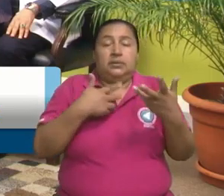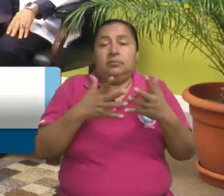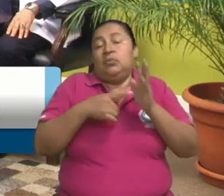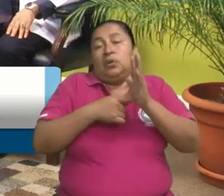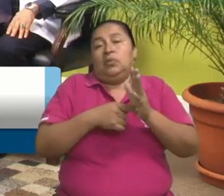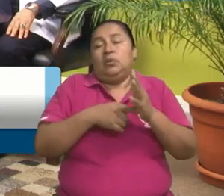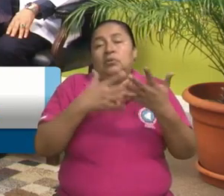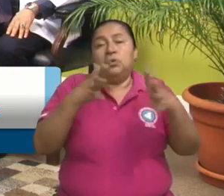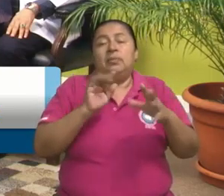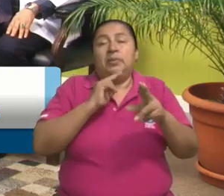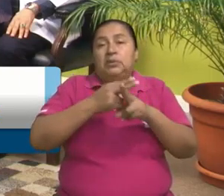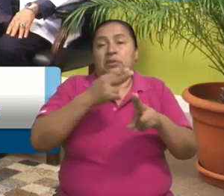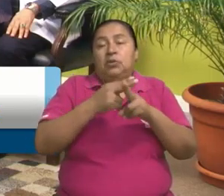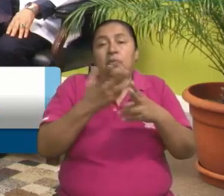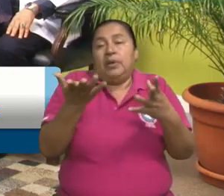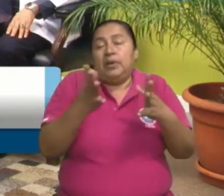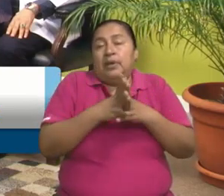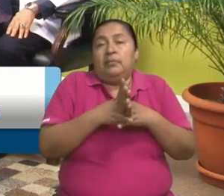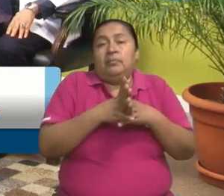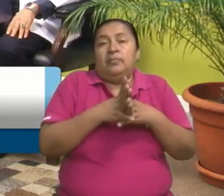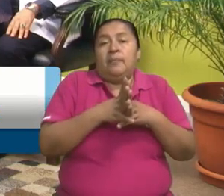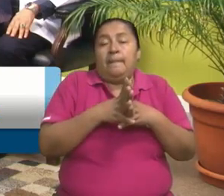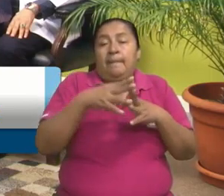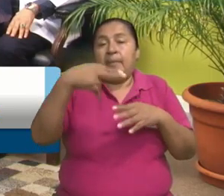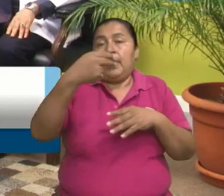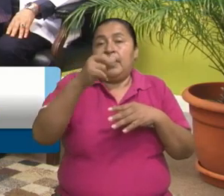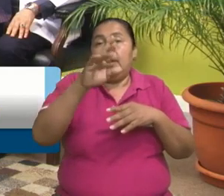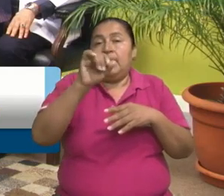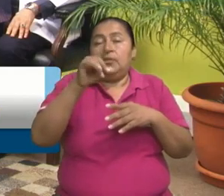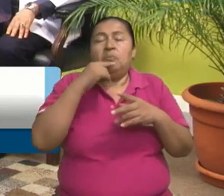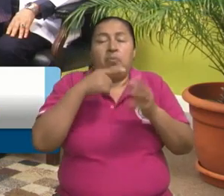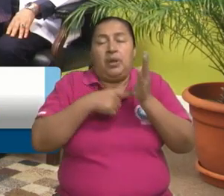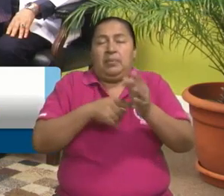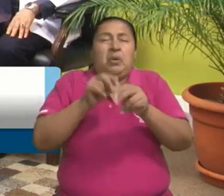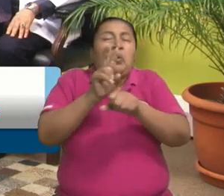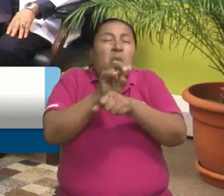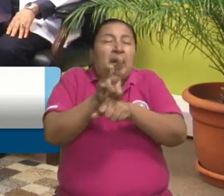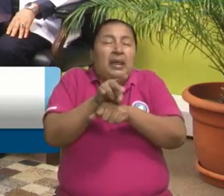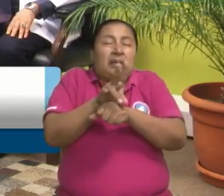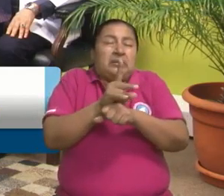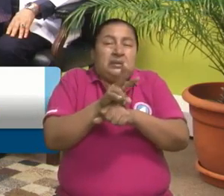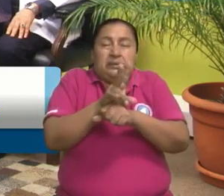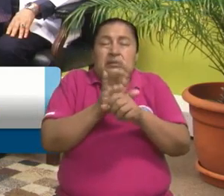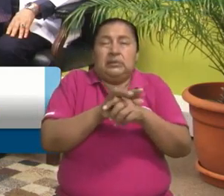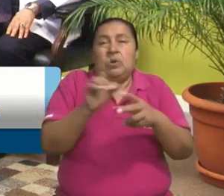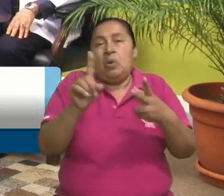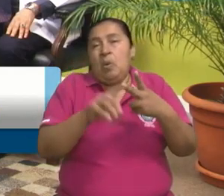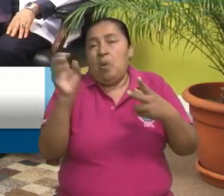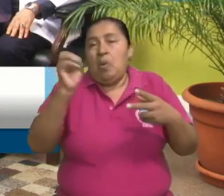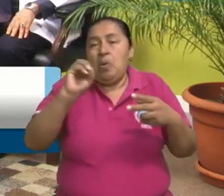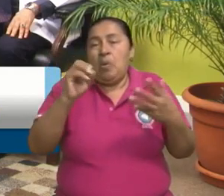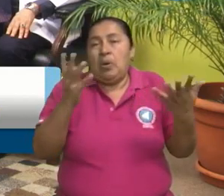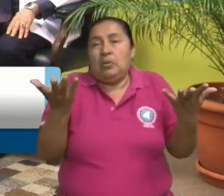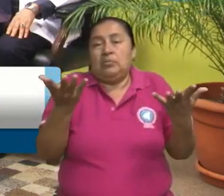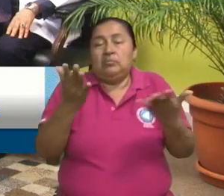llámese alguna cucaracha por decirte algo algún este